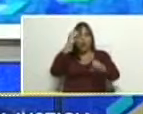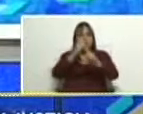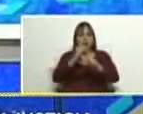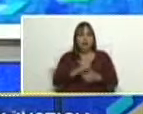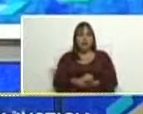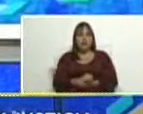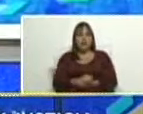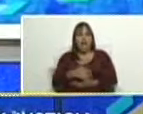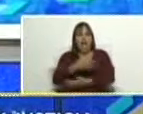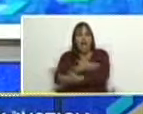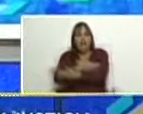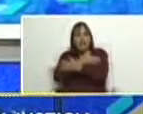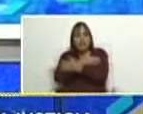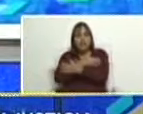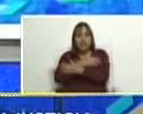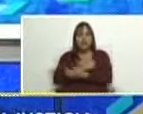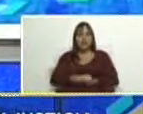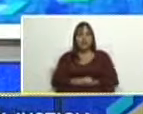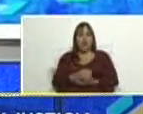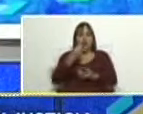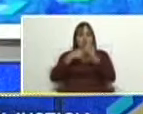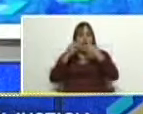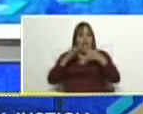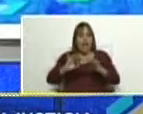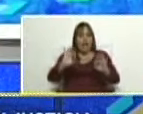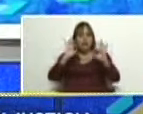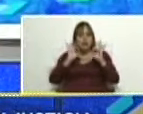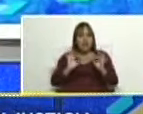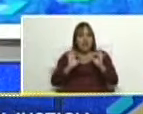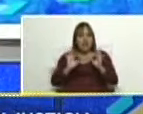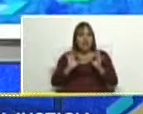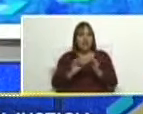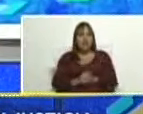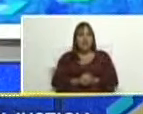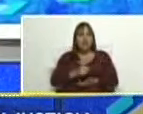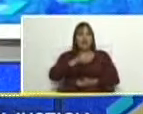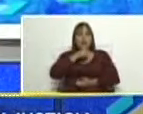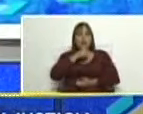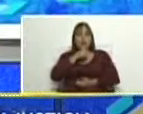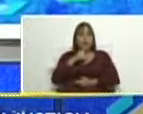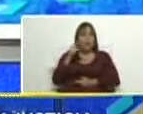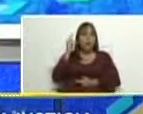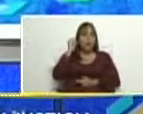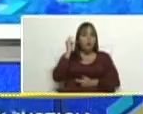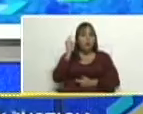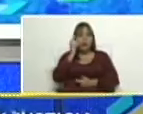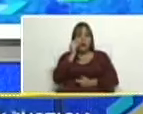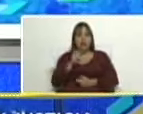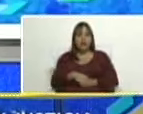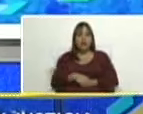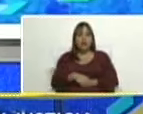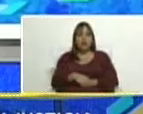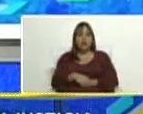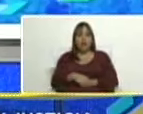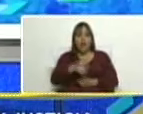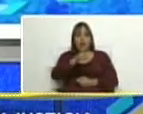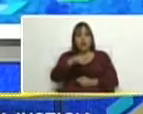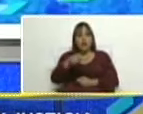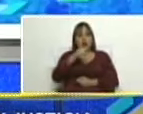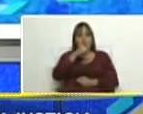abrazo nutricional especial a nuestros abuelos y abuelas, a nuestros adultos mayores.